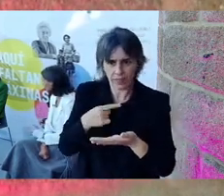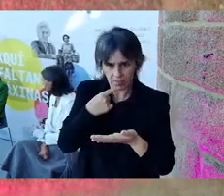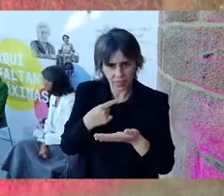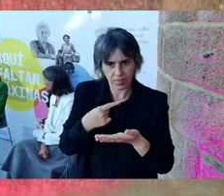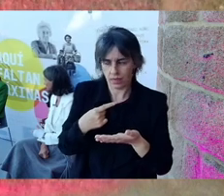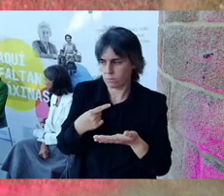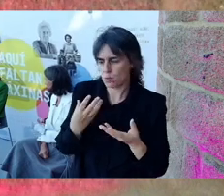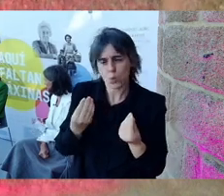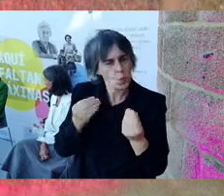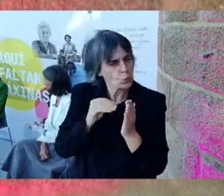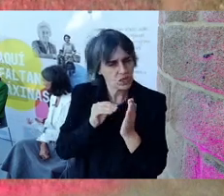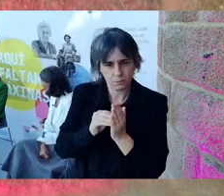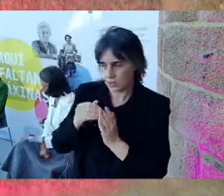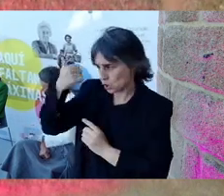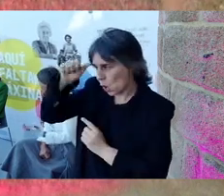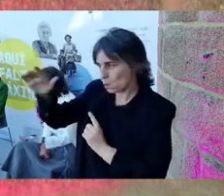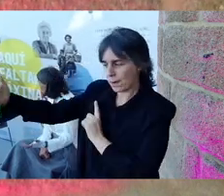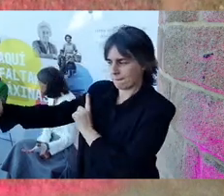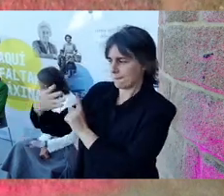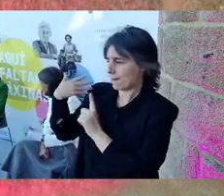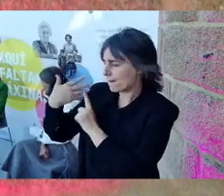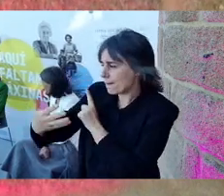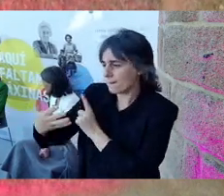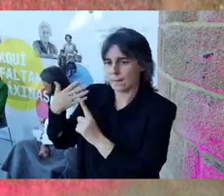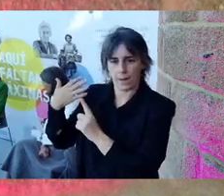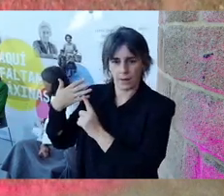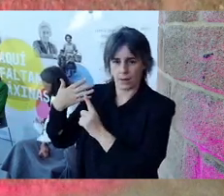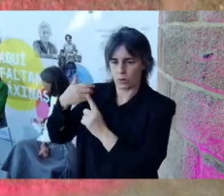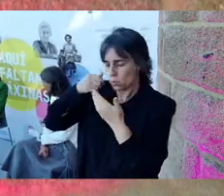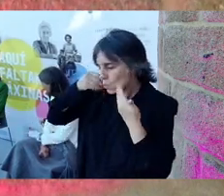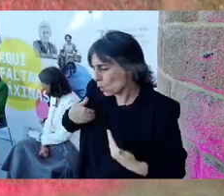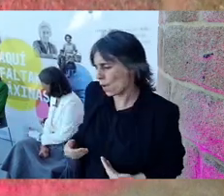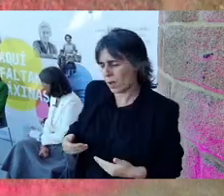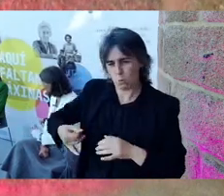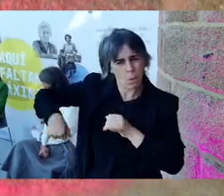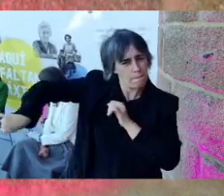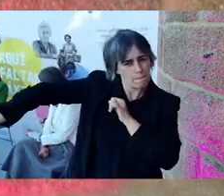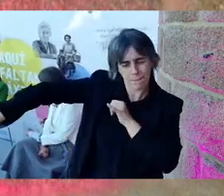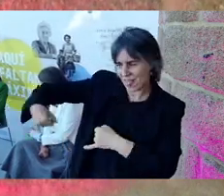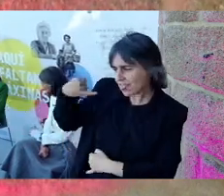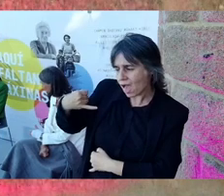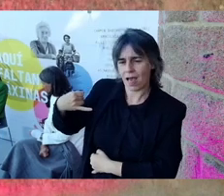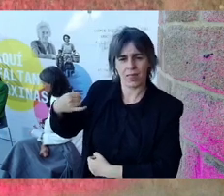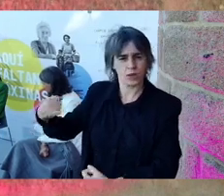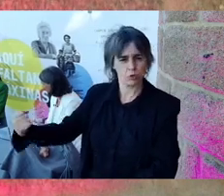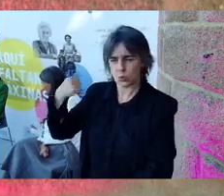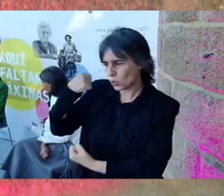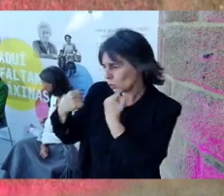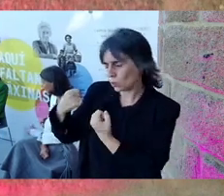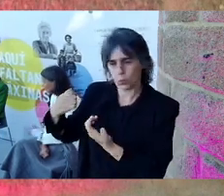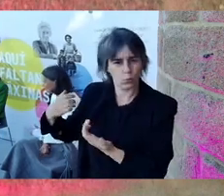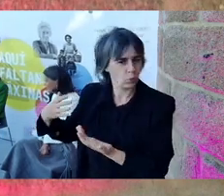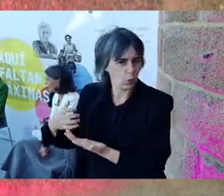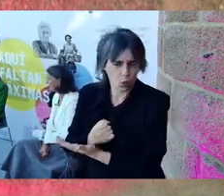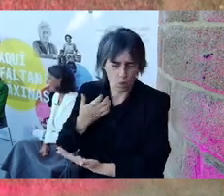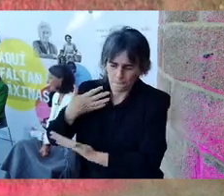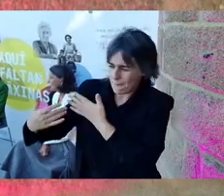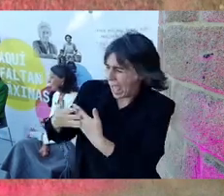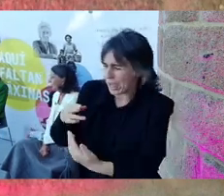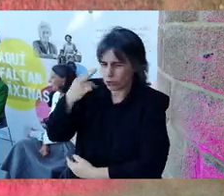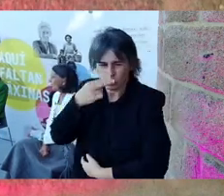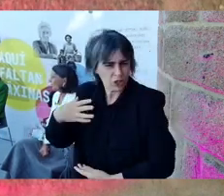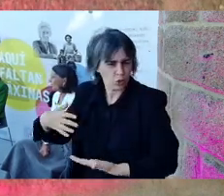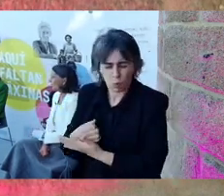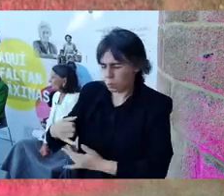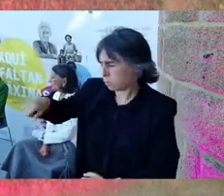de las muchas veces en que su mano ha ensuciado su cara y su pie ha herido su cuerpo. O sea, le daba patadas y puñetazos, la